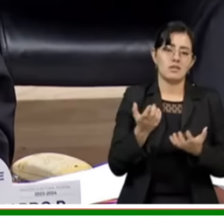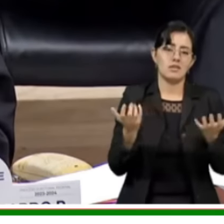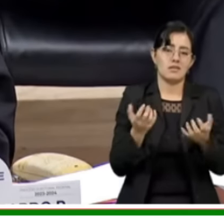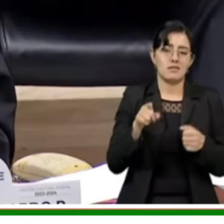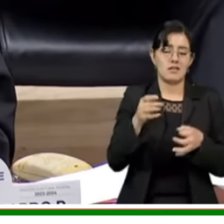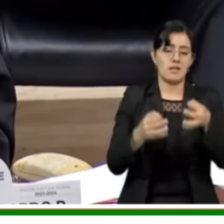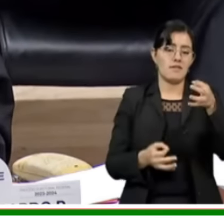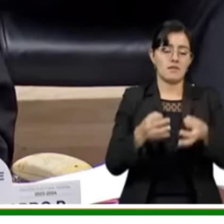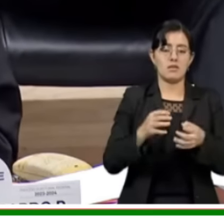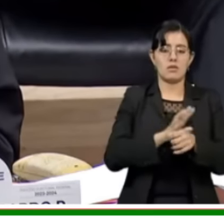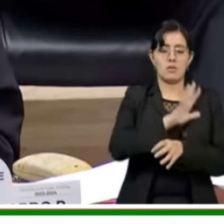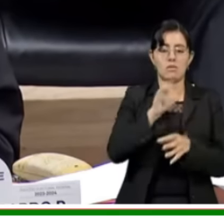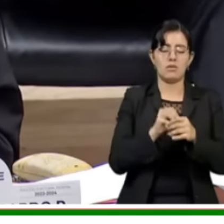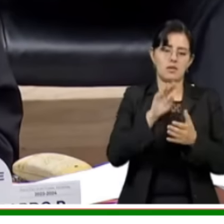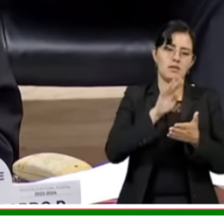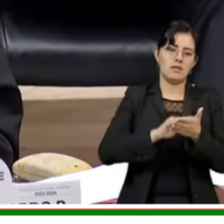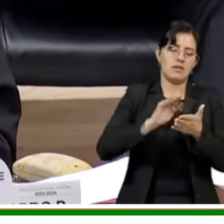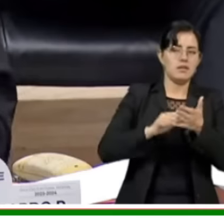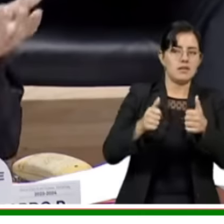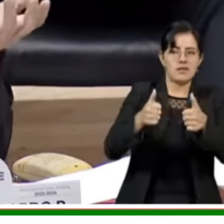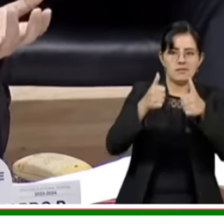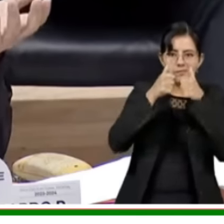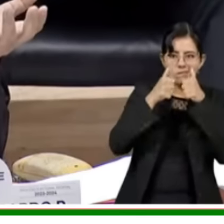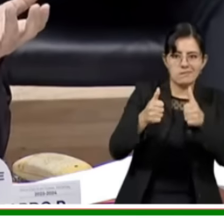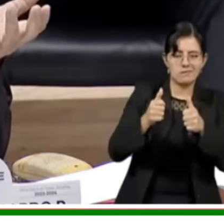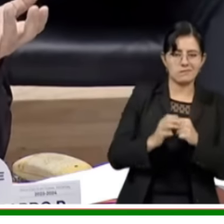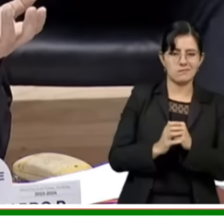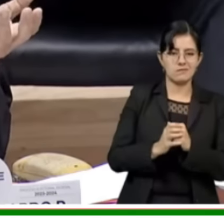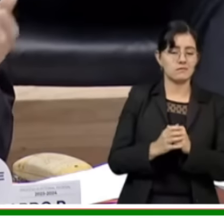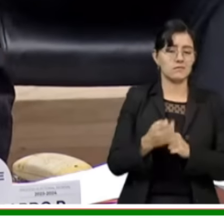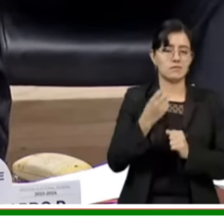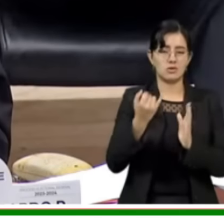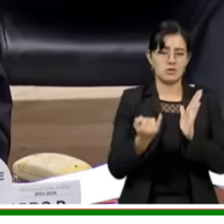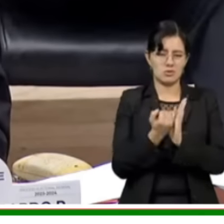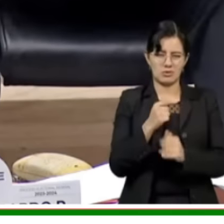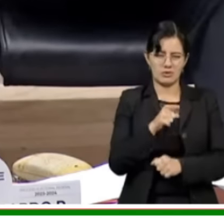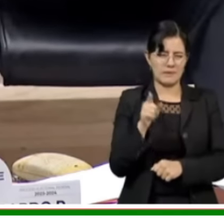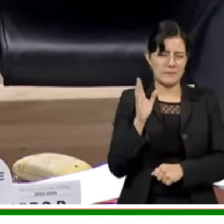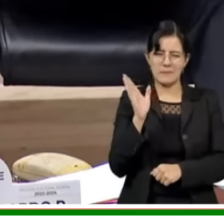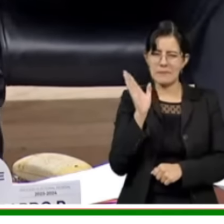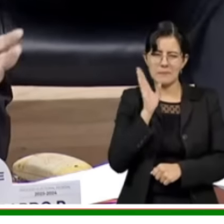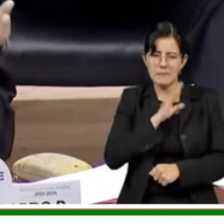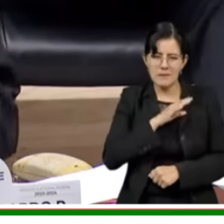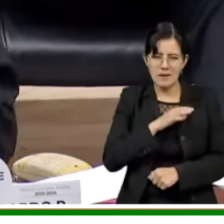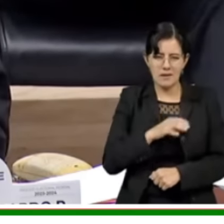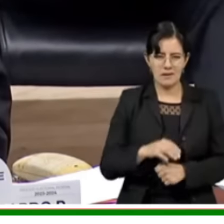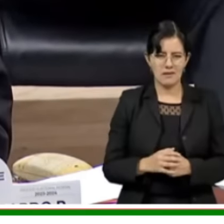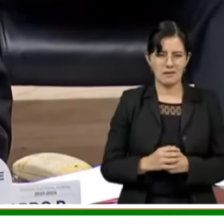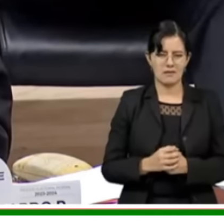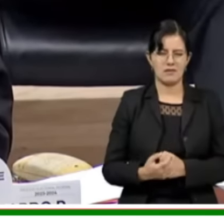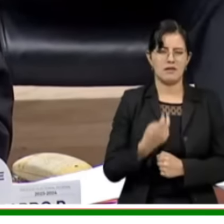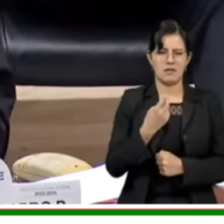completa y eso no cambia lo torcido de las decisiones eso no cambia el doble